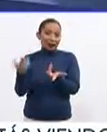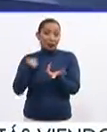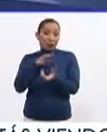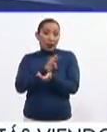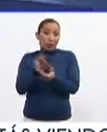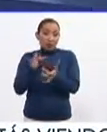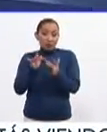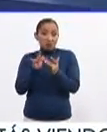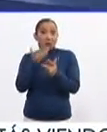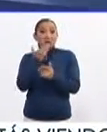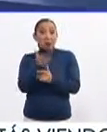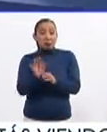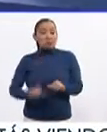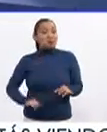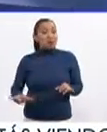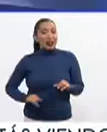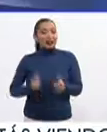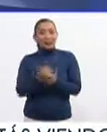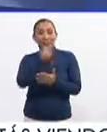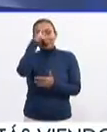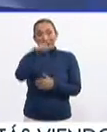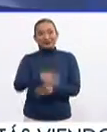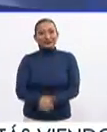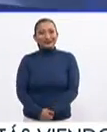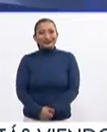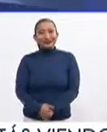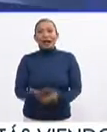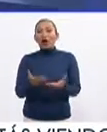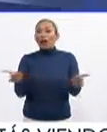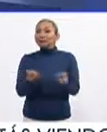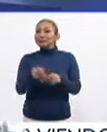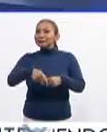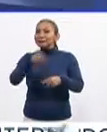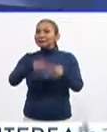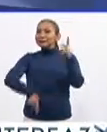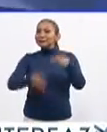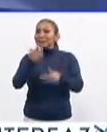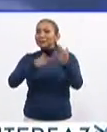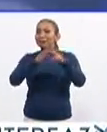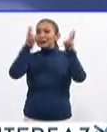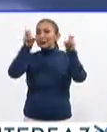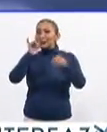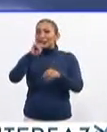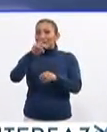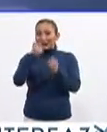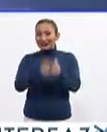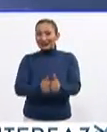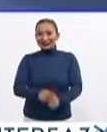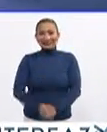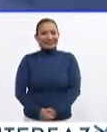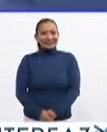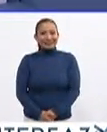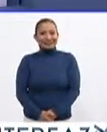puede ser una alianza muy interesante en la Ciudad de México. Así es. Vamos a hacer una breve pausa, pero tenemos más temas en Interfaz, no se vayan.